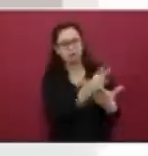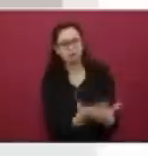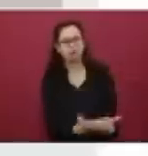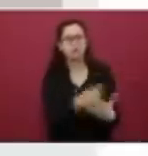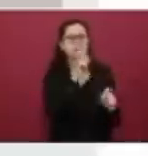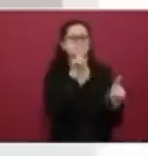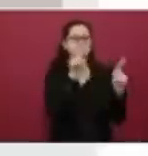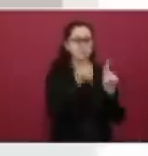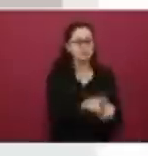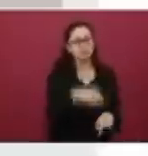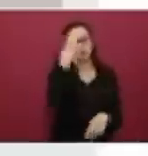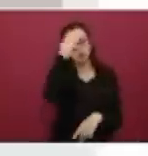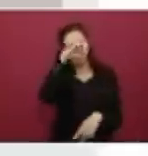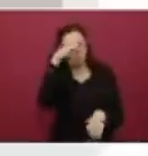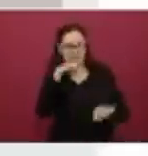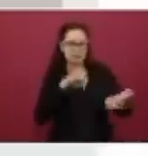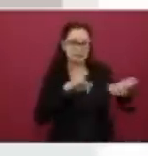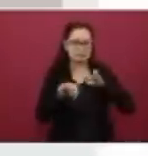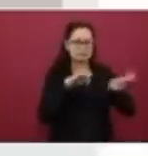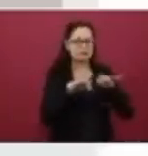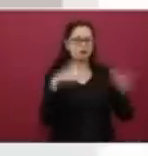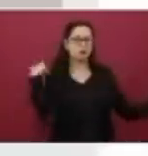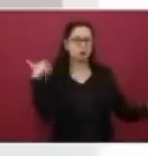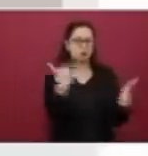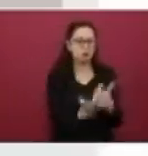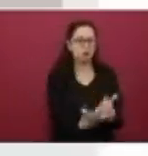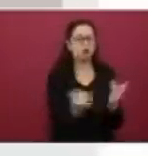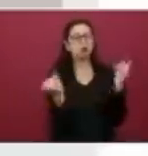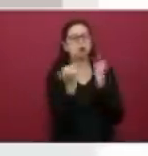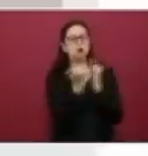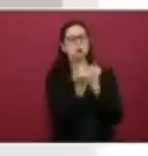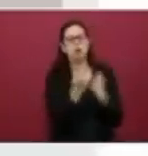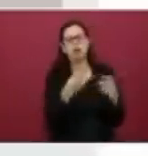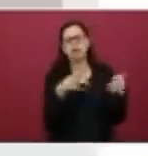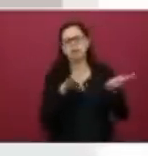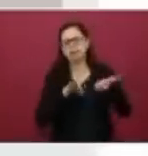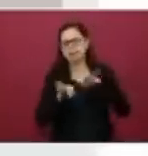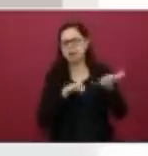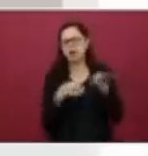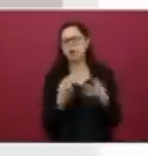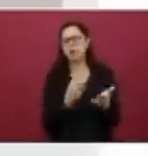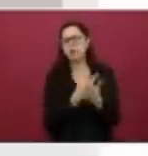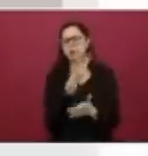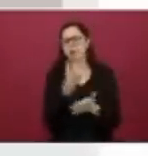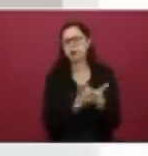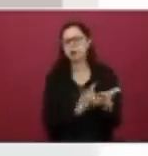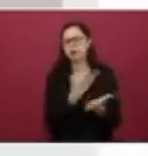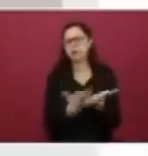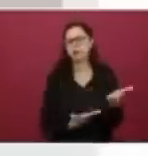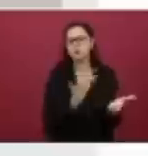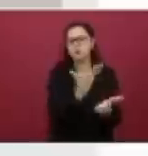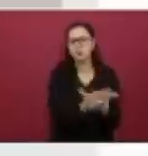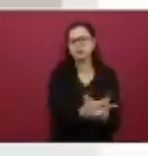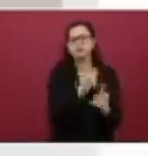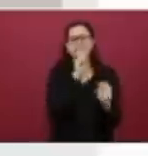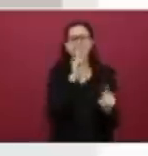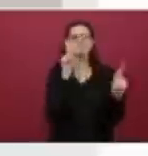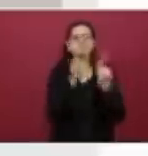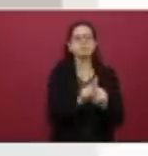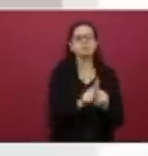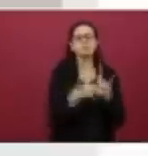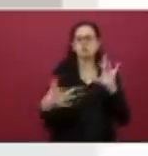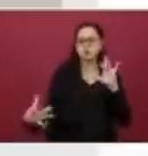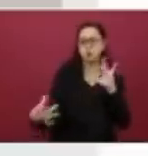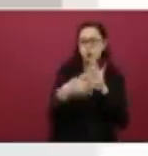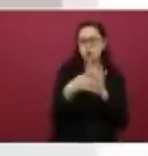y las propuestas planteadas en su plan de trabajo la coordinación y la vinculación tanto con los organismos